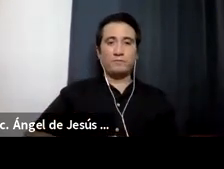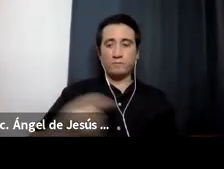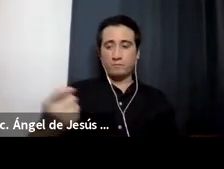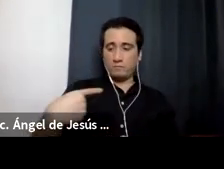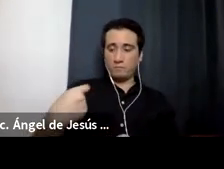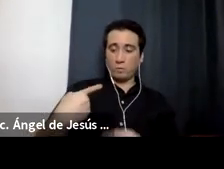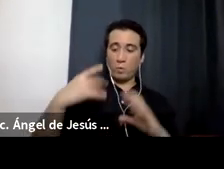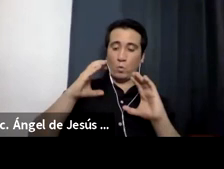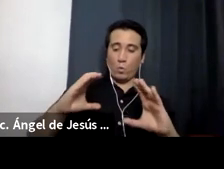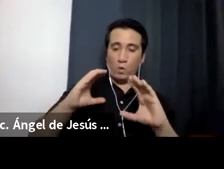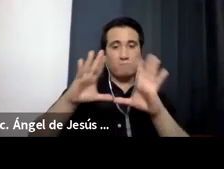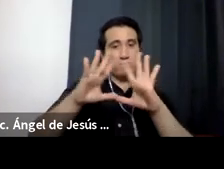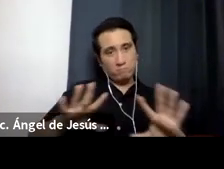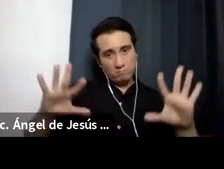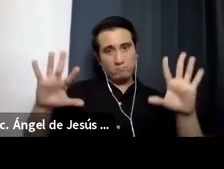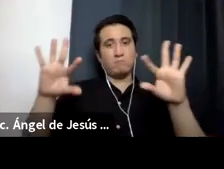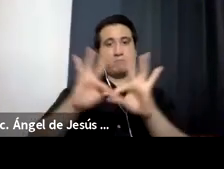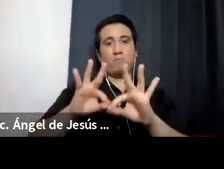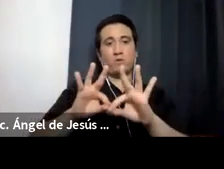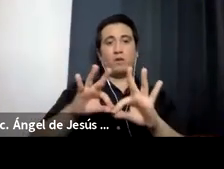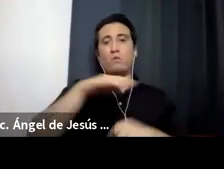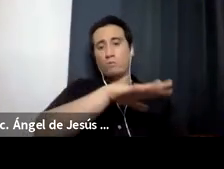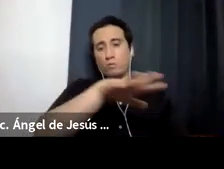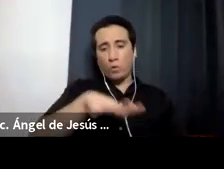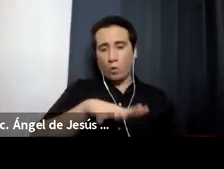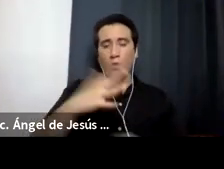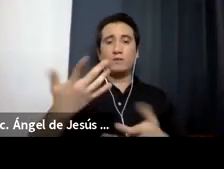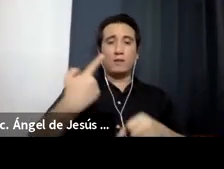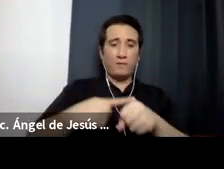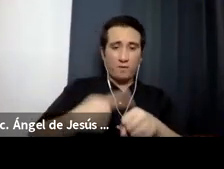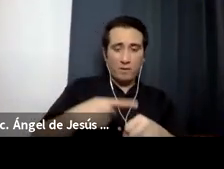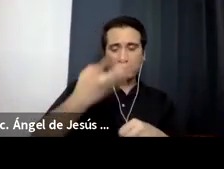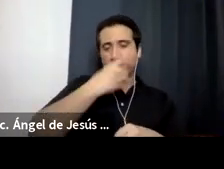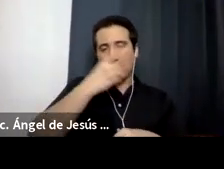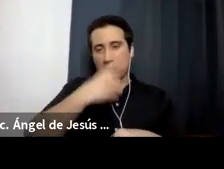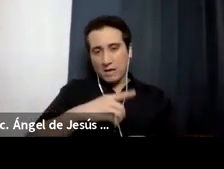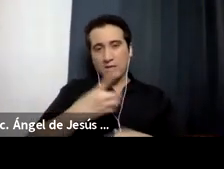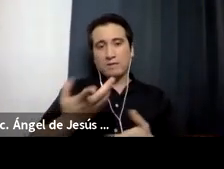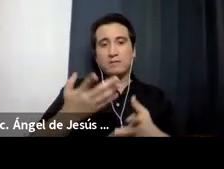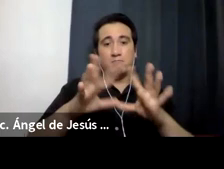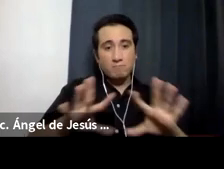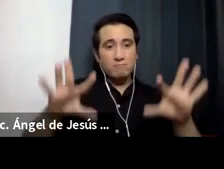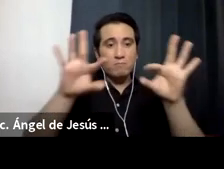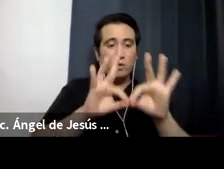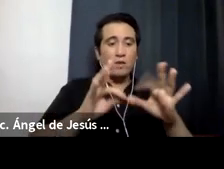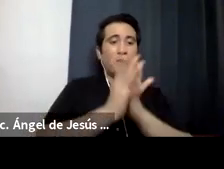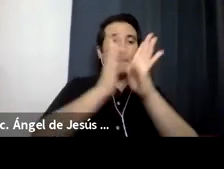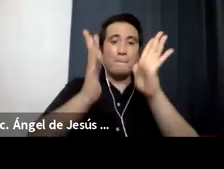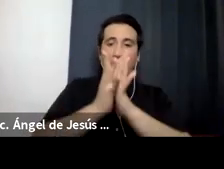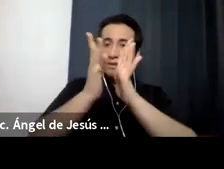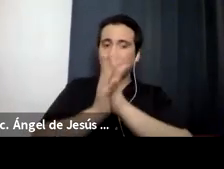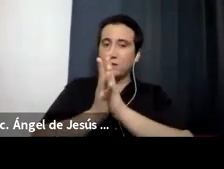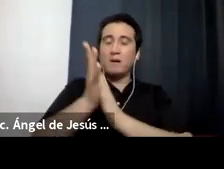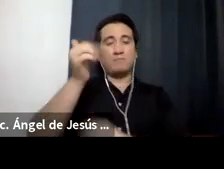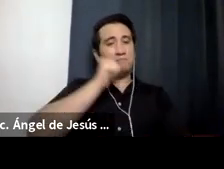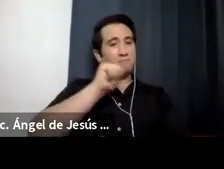es clave, como en prácticamente todas las enfermedades cardiometabólicas. Es muy importante participar activamente